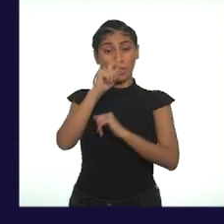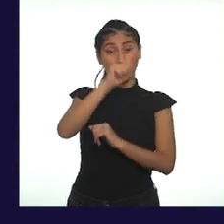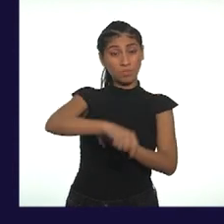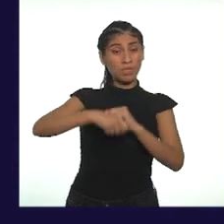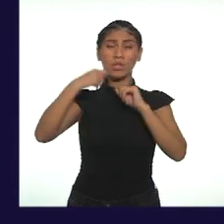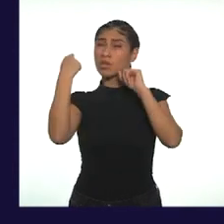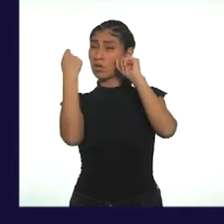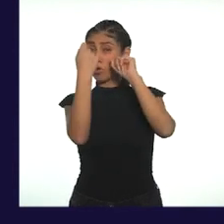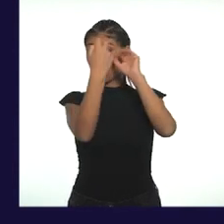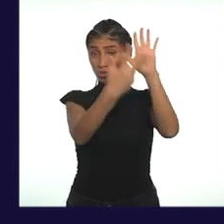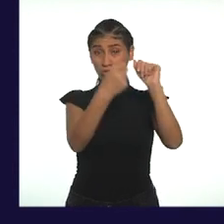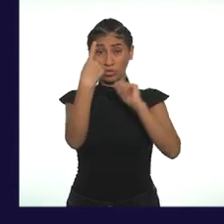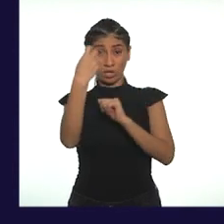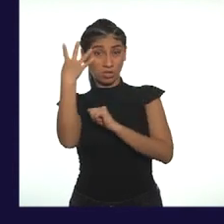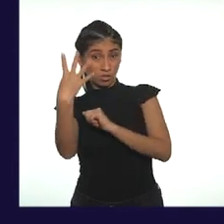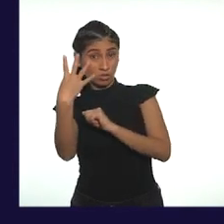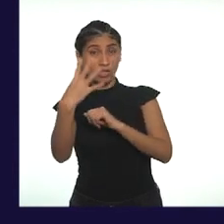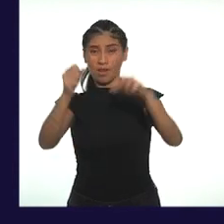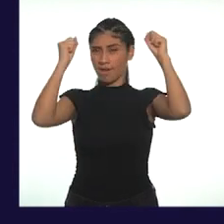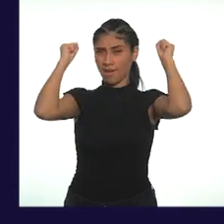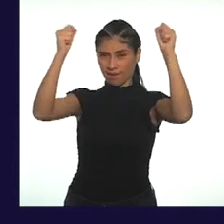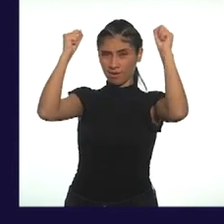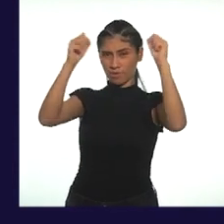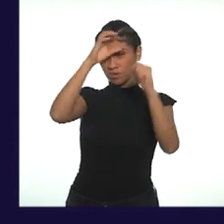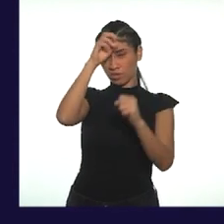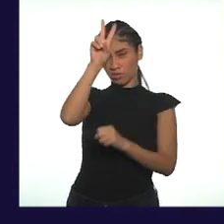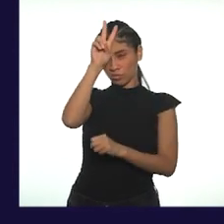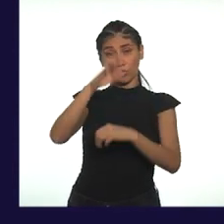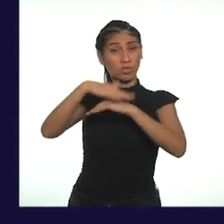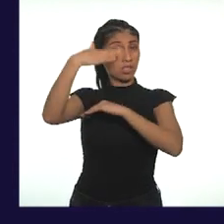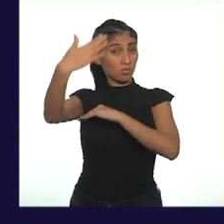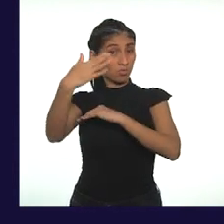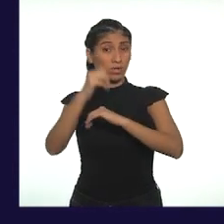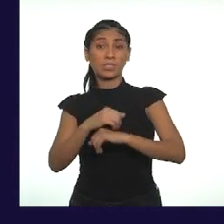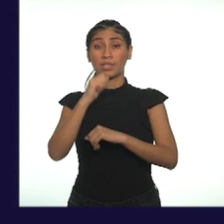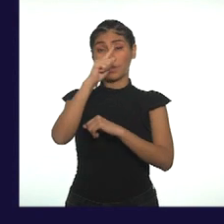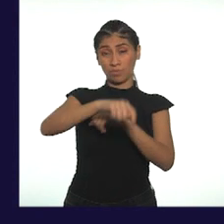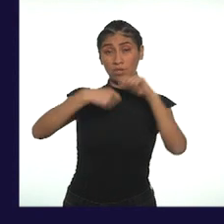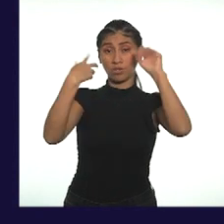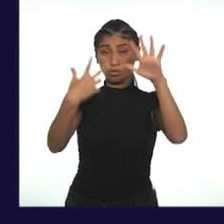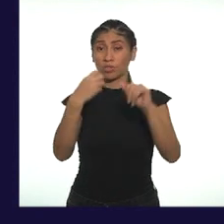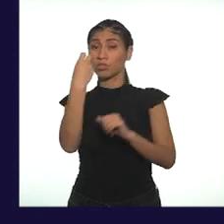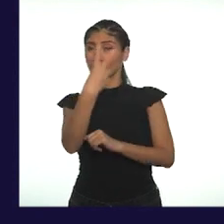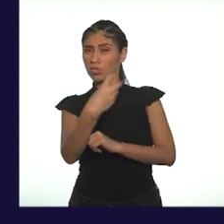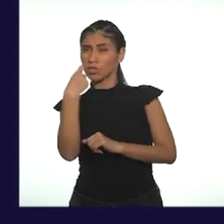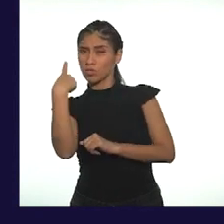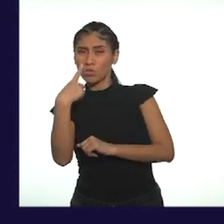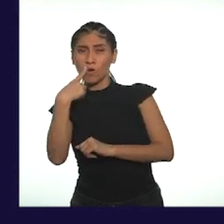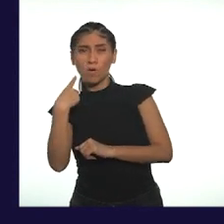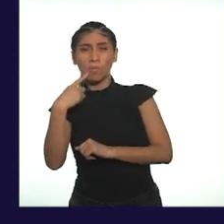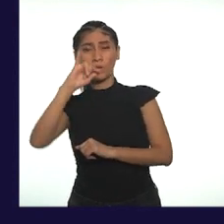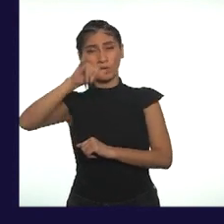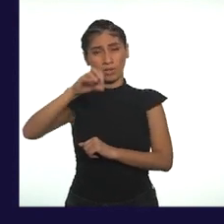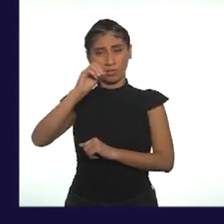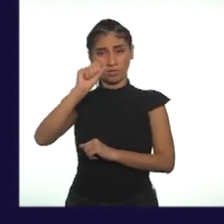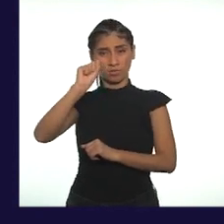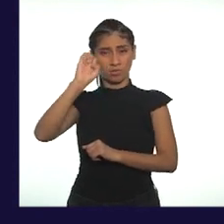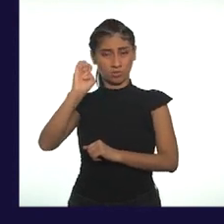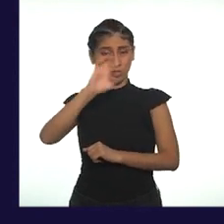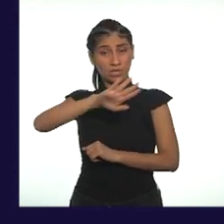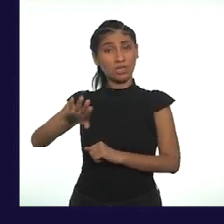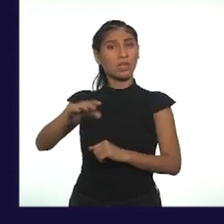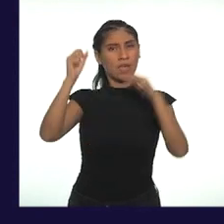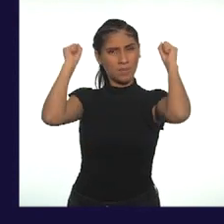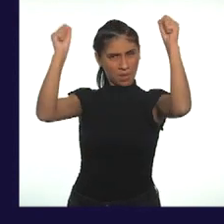Cusco. Luego, San Martín declara la independencia en 1821, pero se termina de sellar